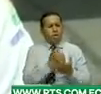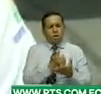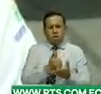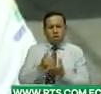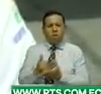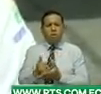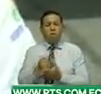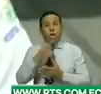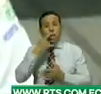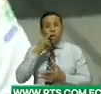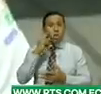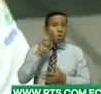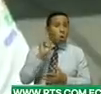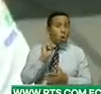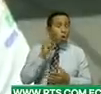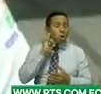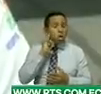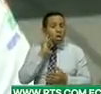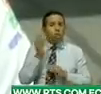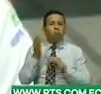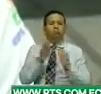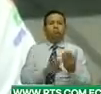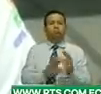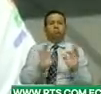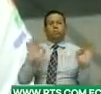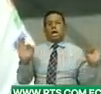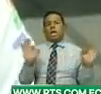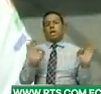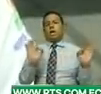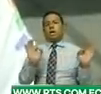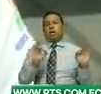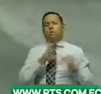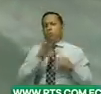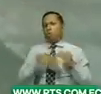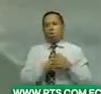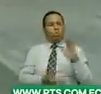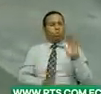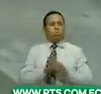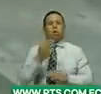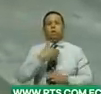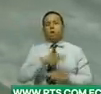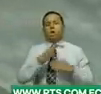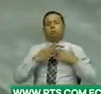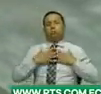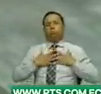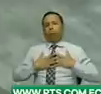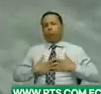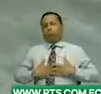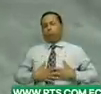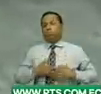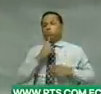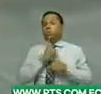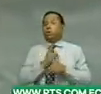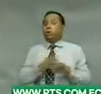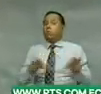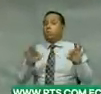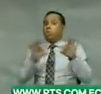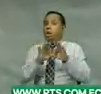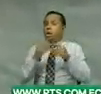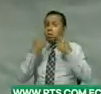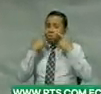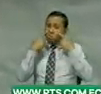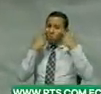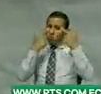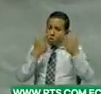ahora con ese tipo de niños no... Todos se han ido a su casa. Por ello insisten en no descuidarlos bajo la falsa premisa de